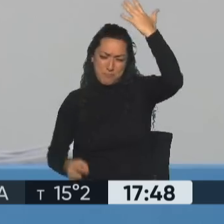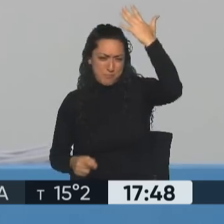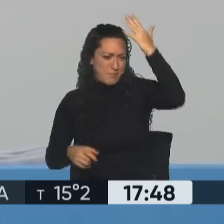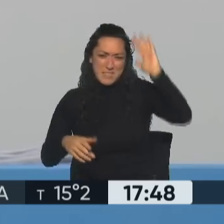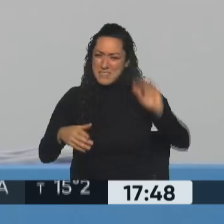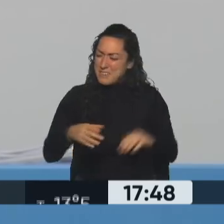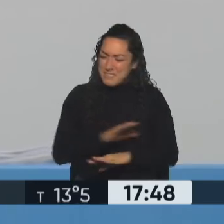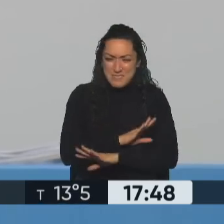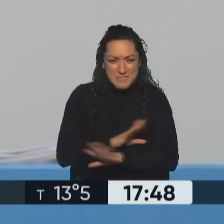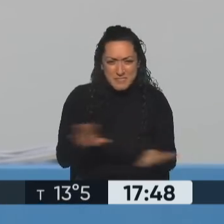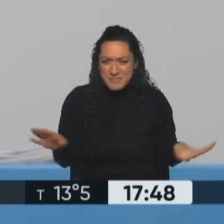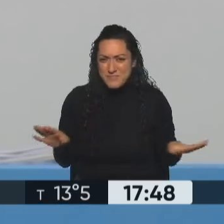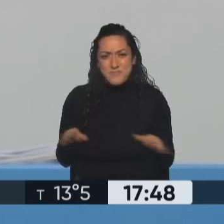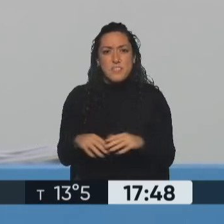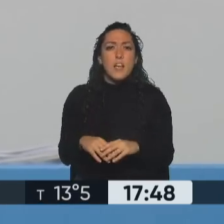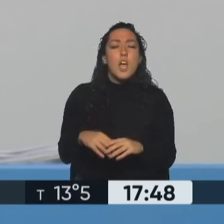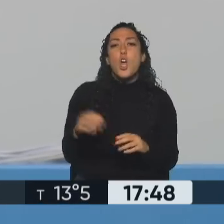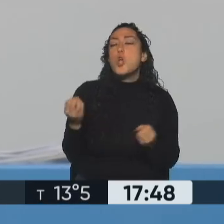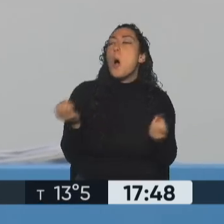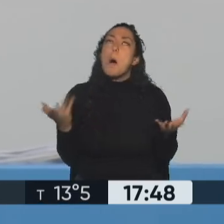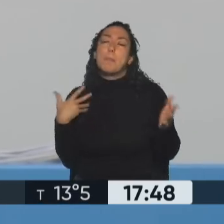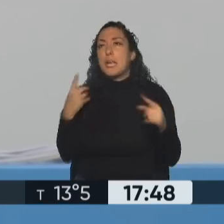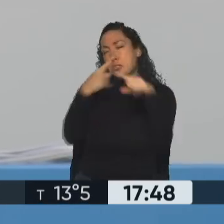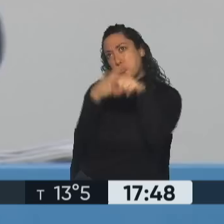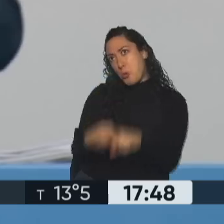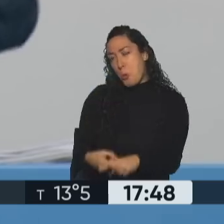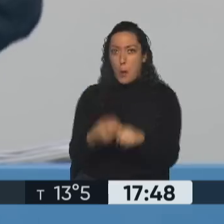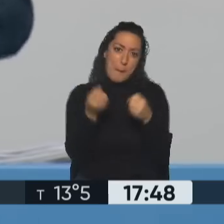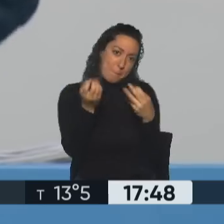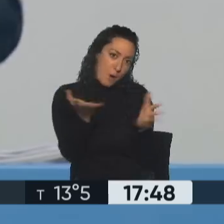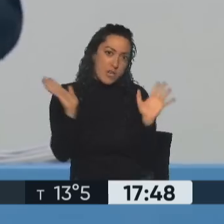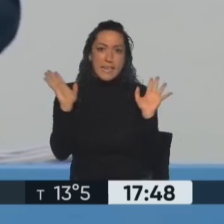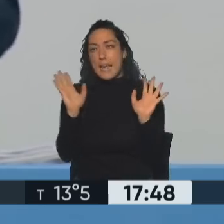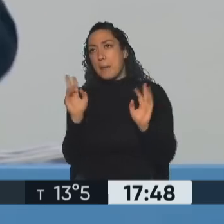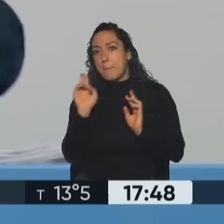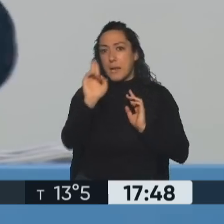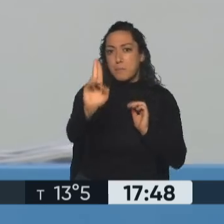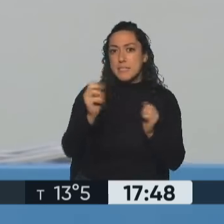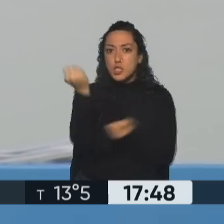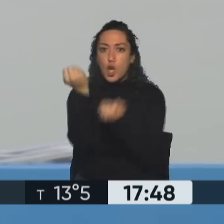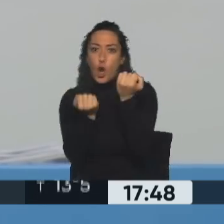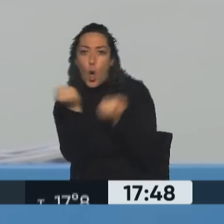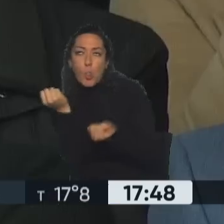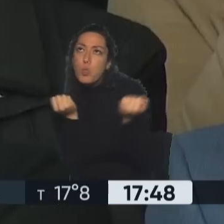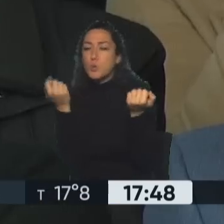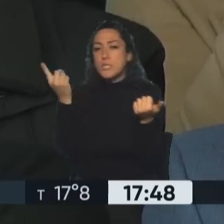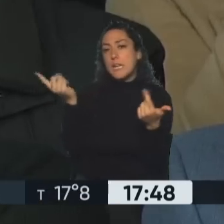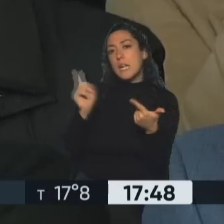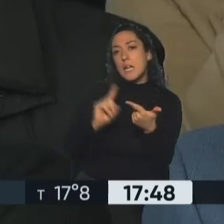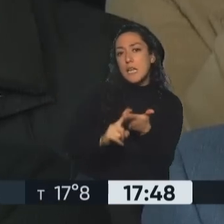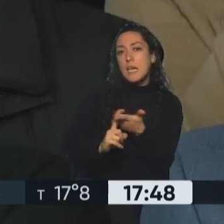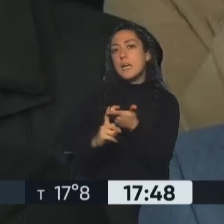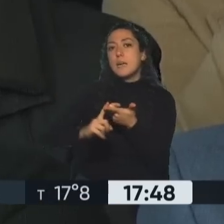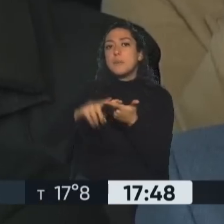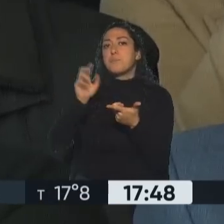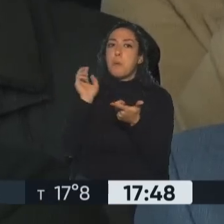eso, absolutamente lejos. No, porque ahí empiezan a sumar el permiso para conducir el auto,